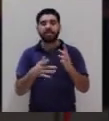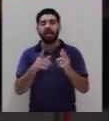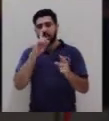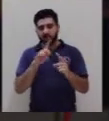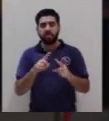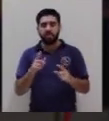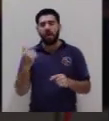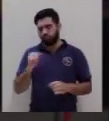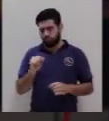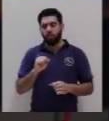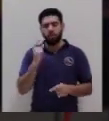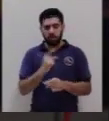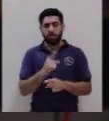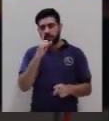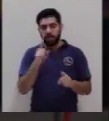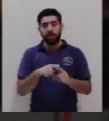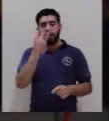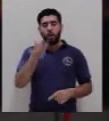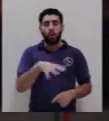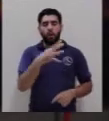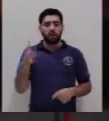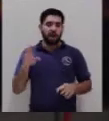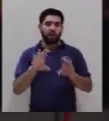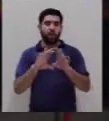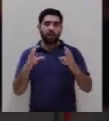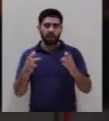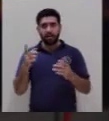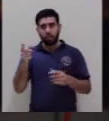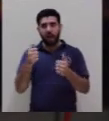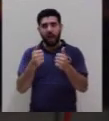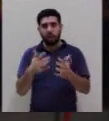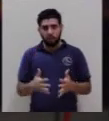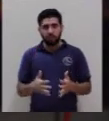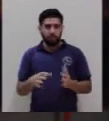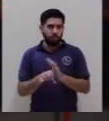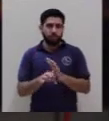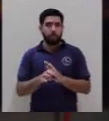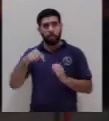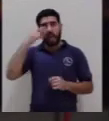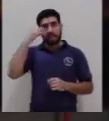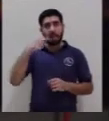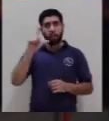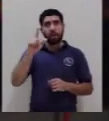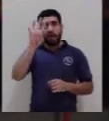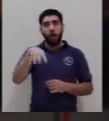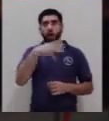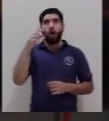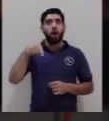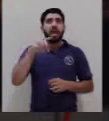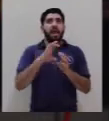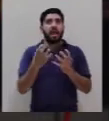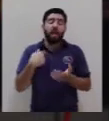de la familia. Exactamente. Y el horario de clases que los estudiantes llevan el cuaderno que no toca, el día que no toca. Mm. Entonces